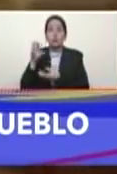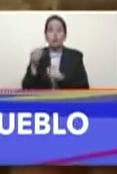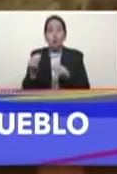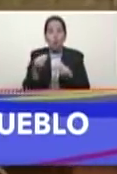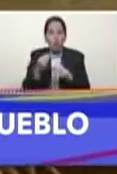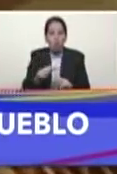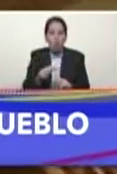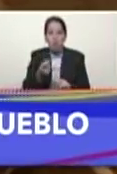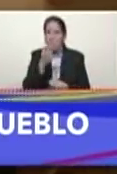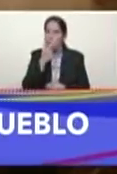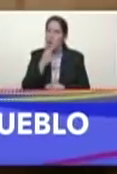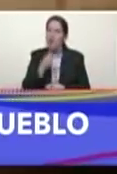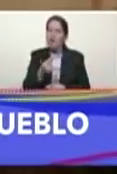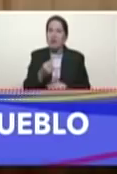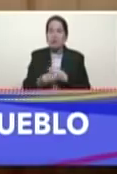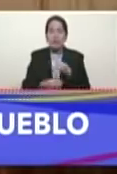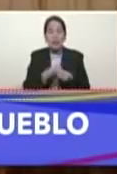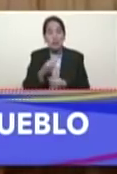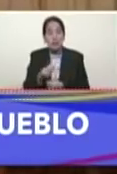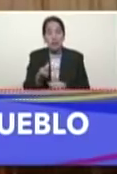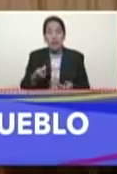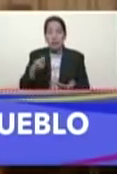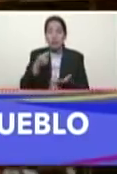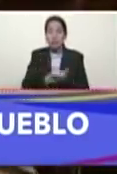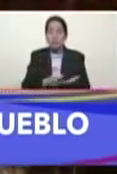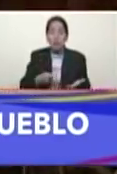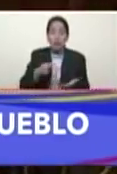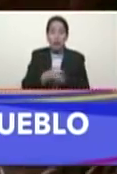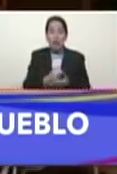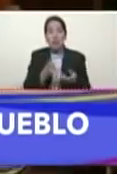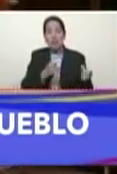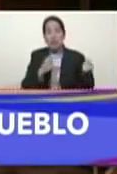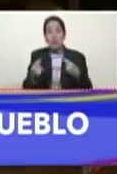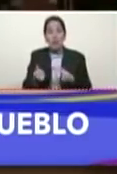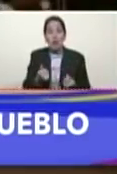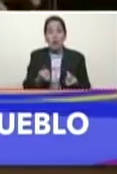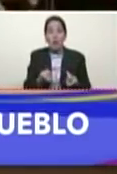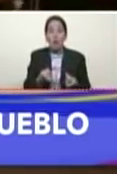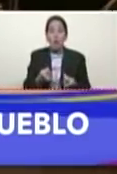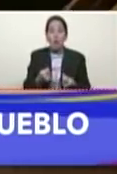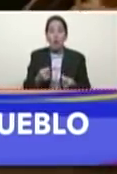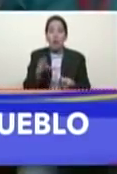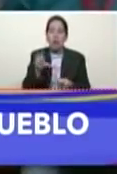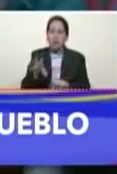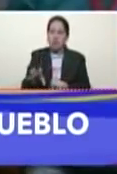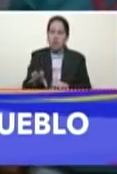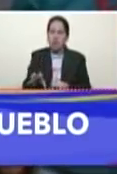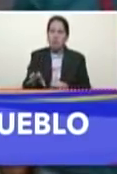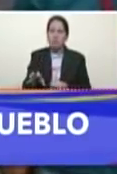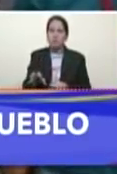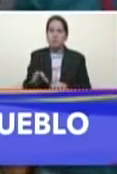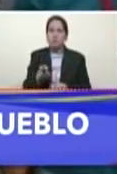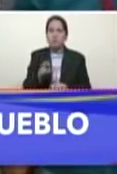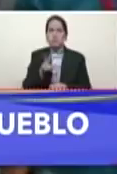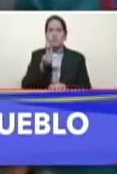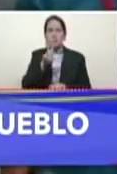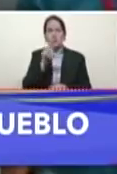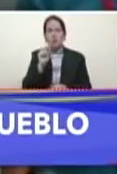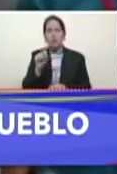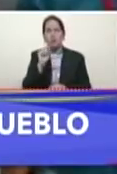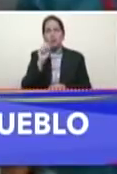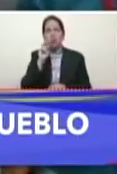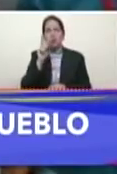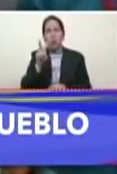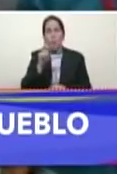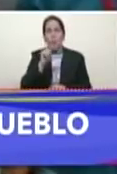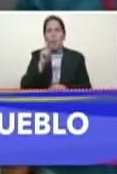esta manera generar ingresos a la nación. Es una inversión cerca de 3.2 millones de euros para generar una ganancia